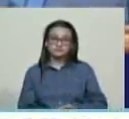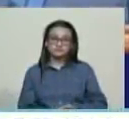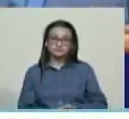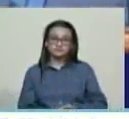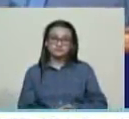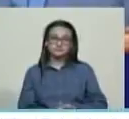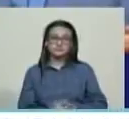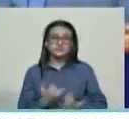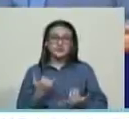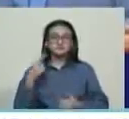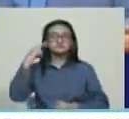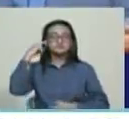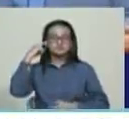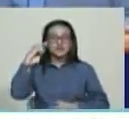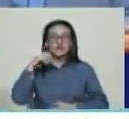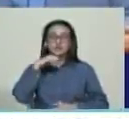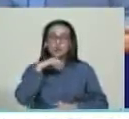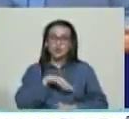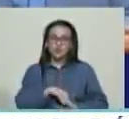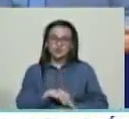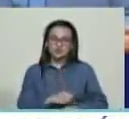hoy.